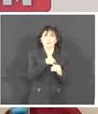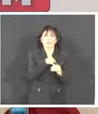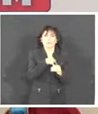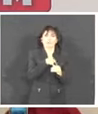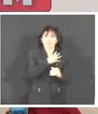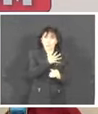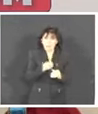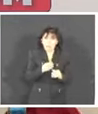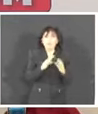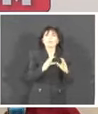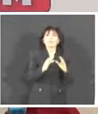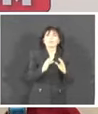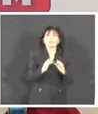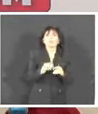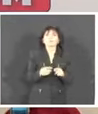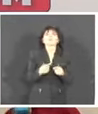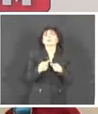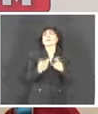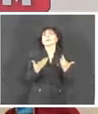los hijos?